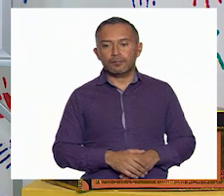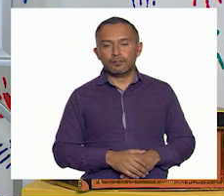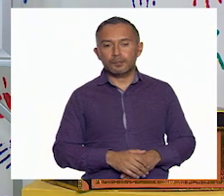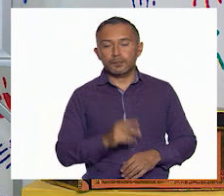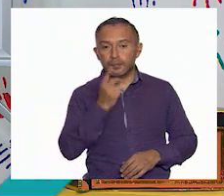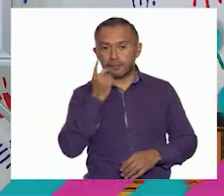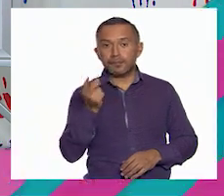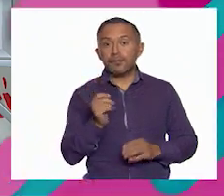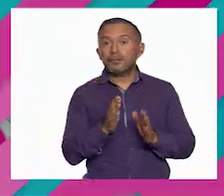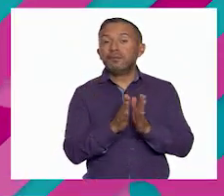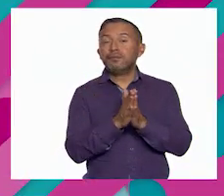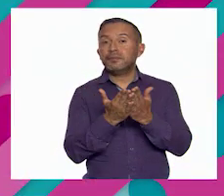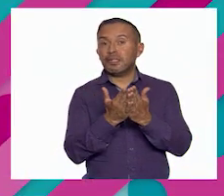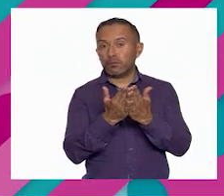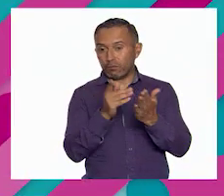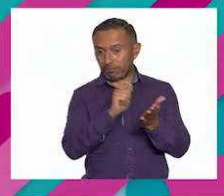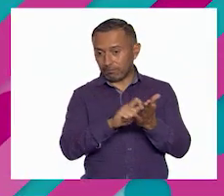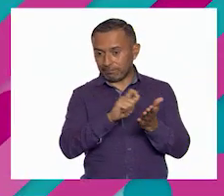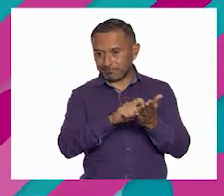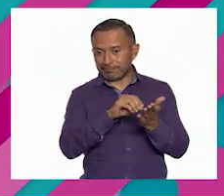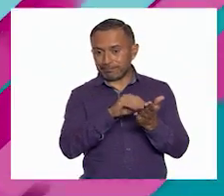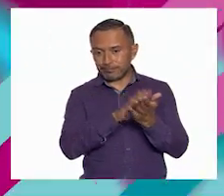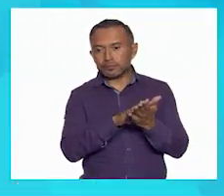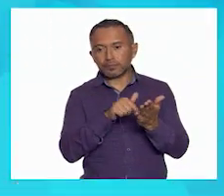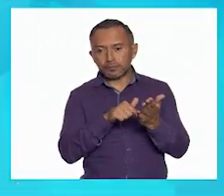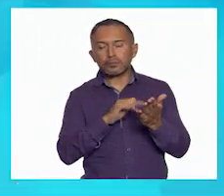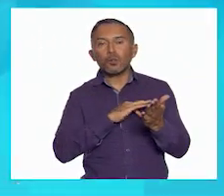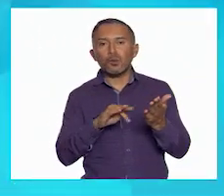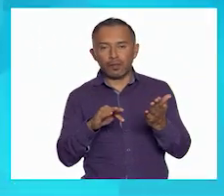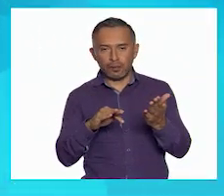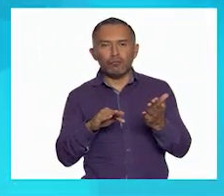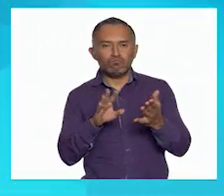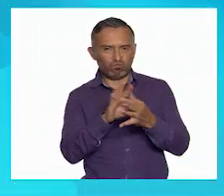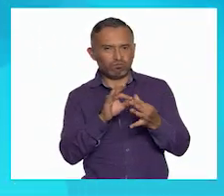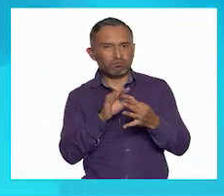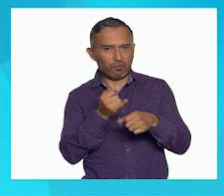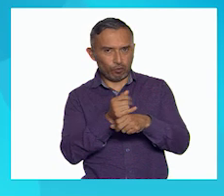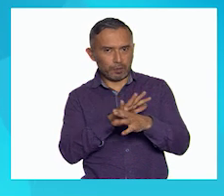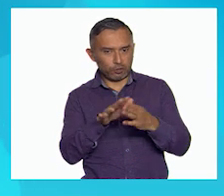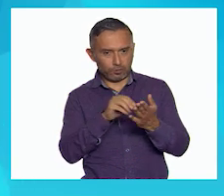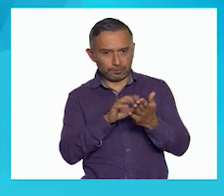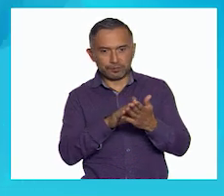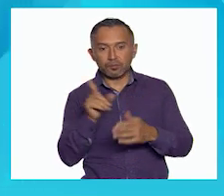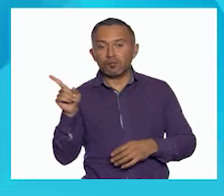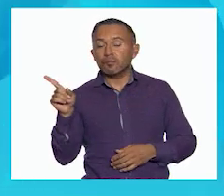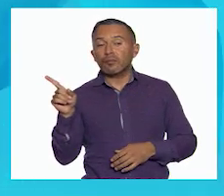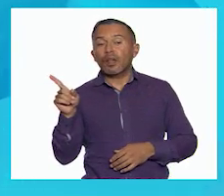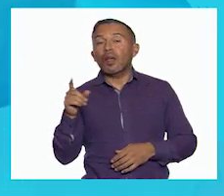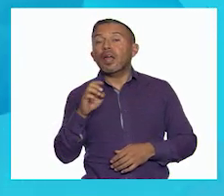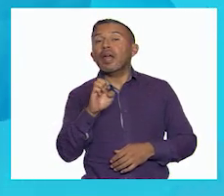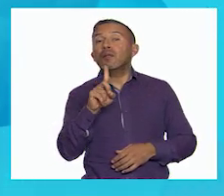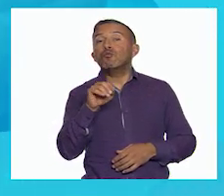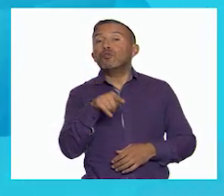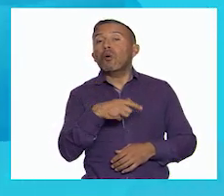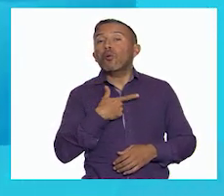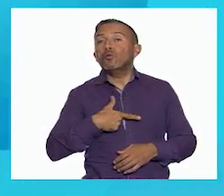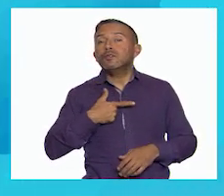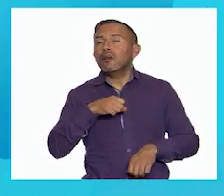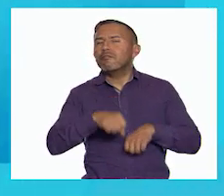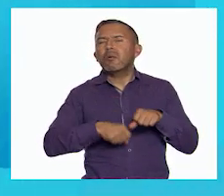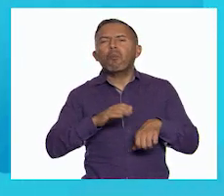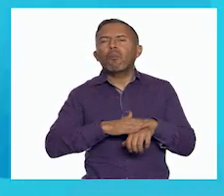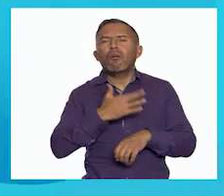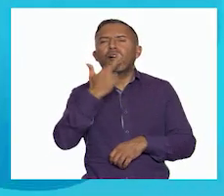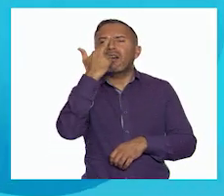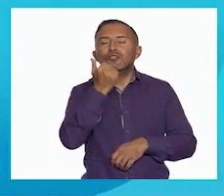en su libro para que ustedes lo puedan tener esa información. ¿Listos? A Edmundo le gustaba andar en bicicleta porque se imaginaba